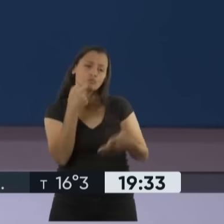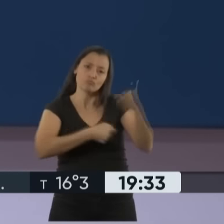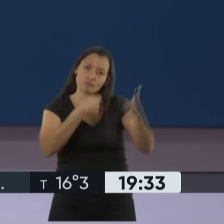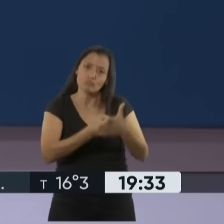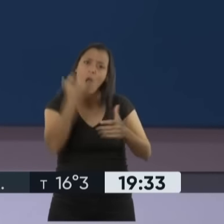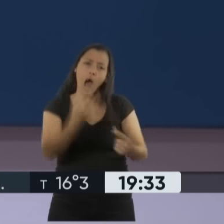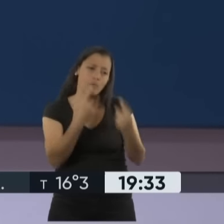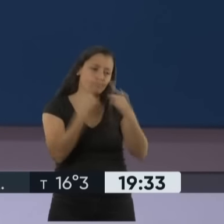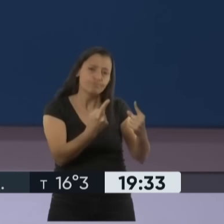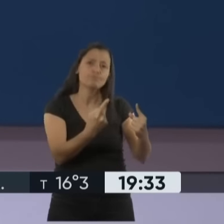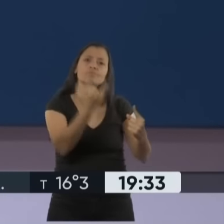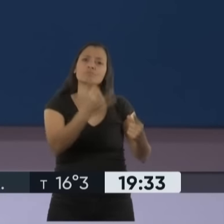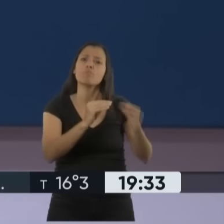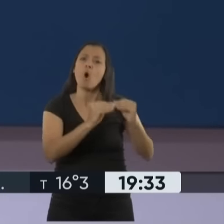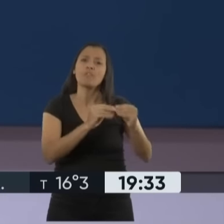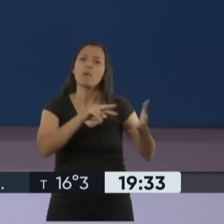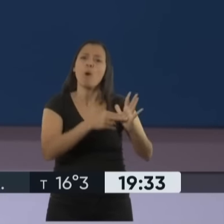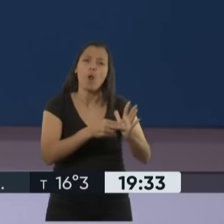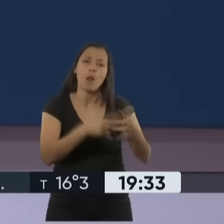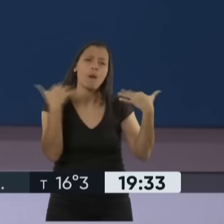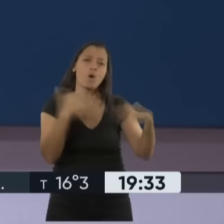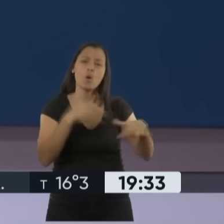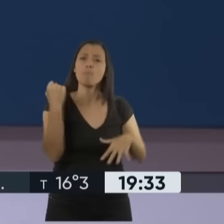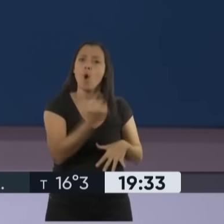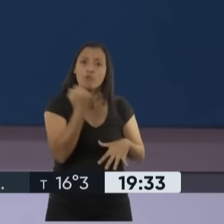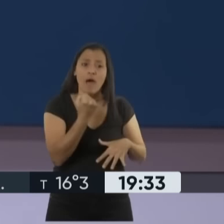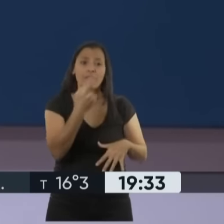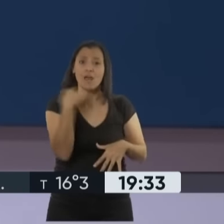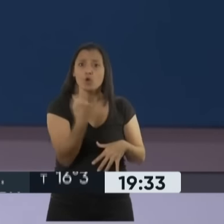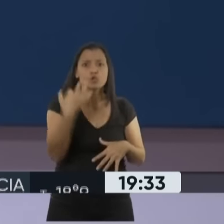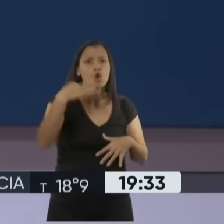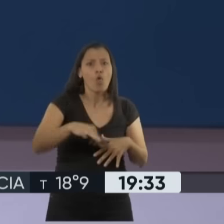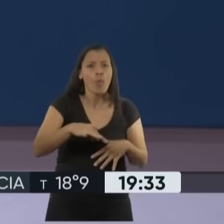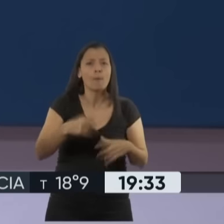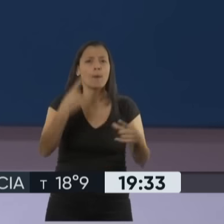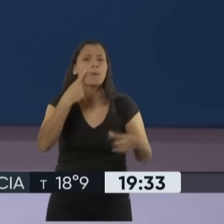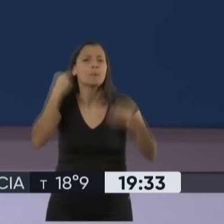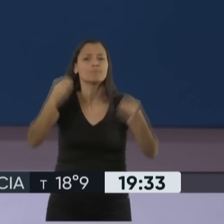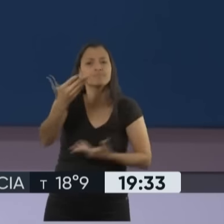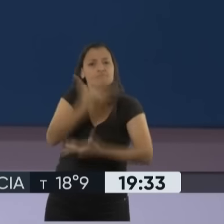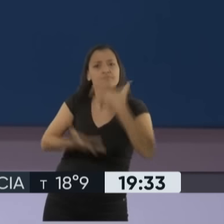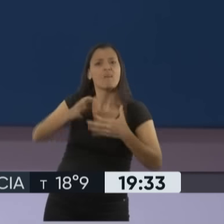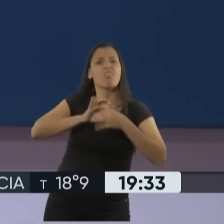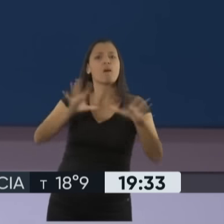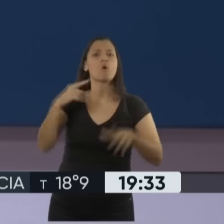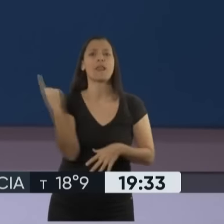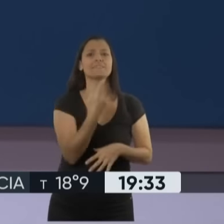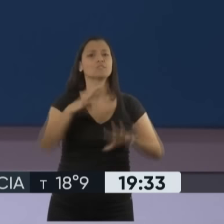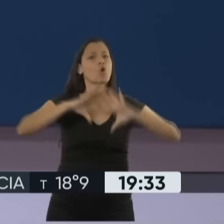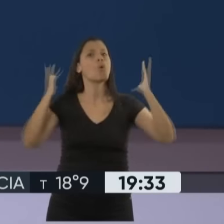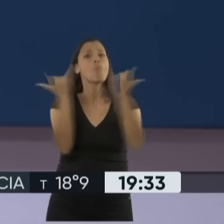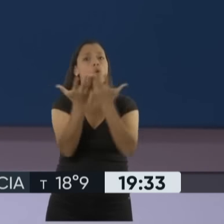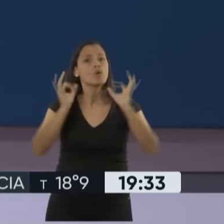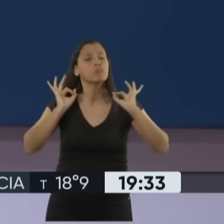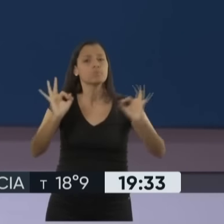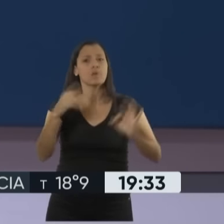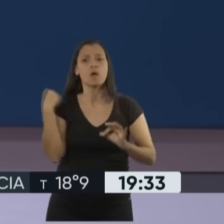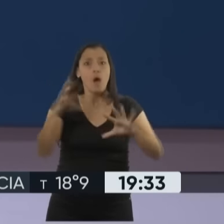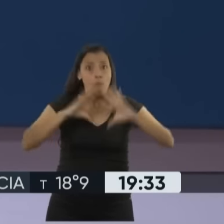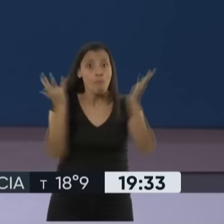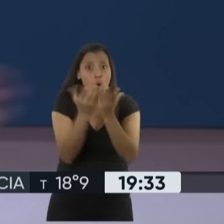las causas profundas que ponen en tensión nuestra convivencia democrática el mundo está siendo